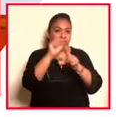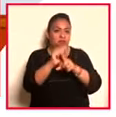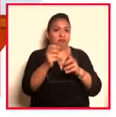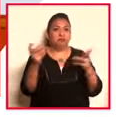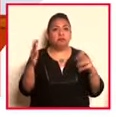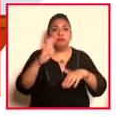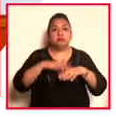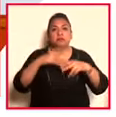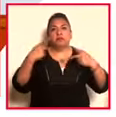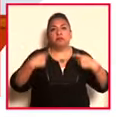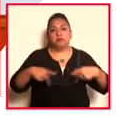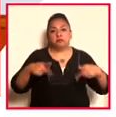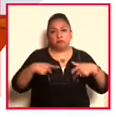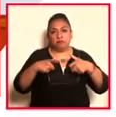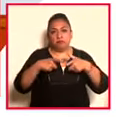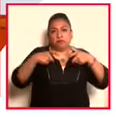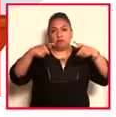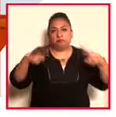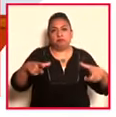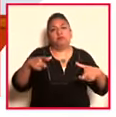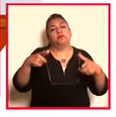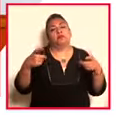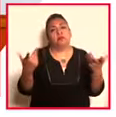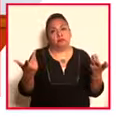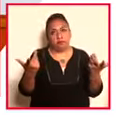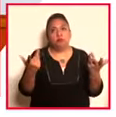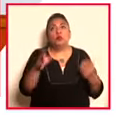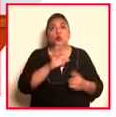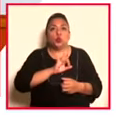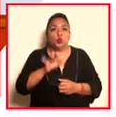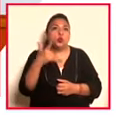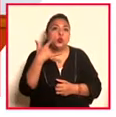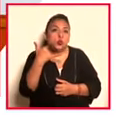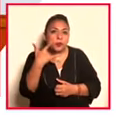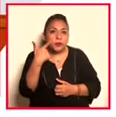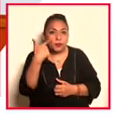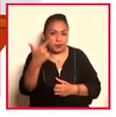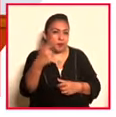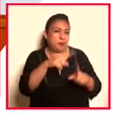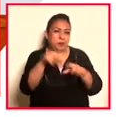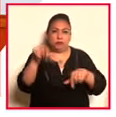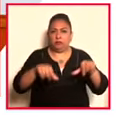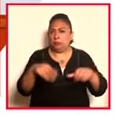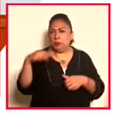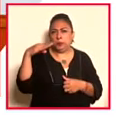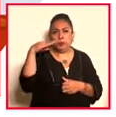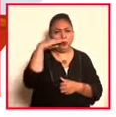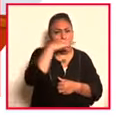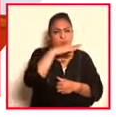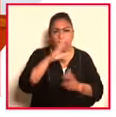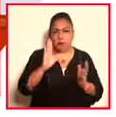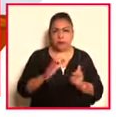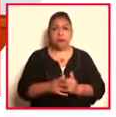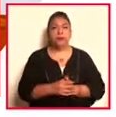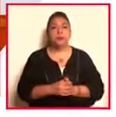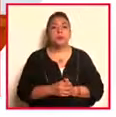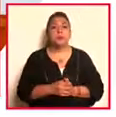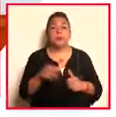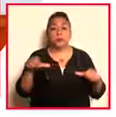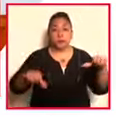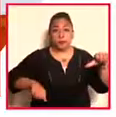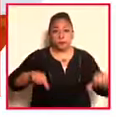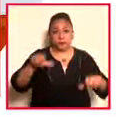más público, más gente pueda disfrutar de estos eventos completamente gratuitos. Las